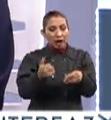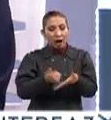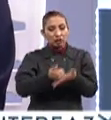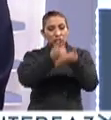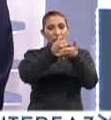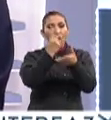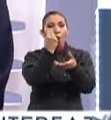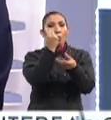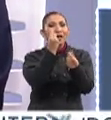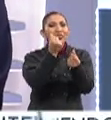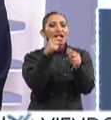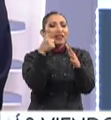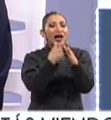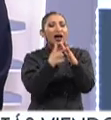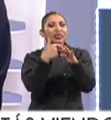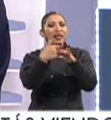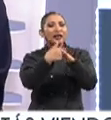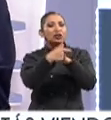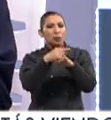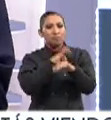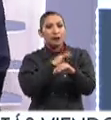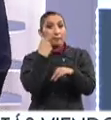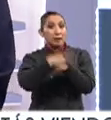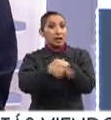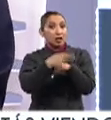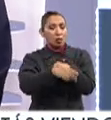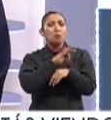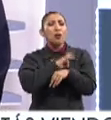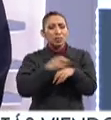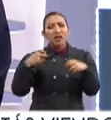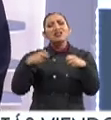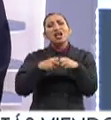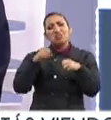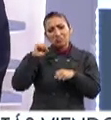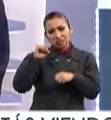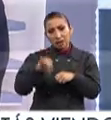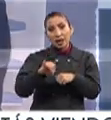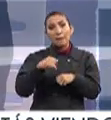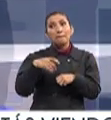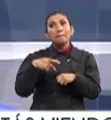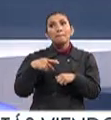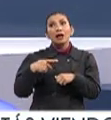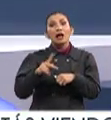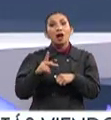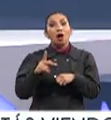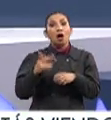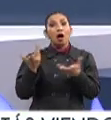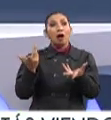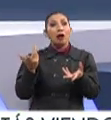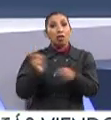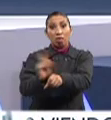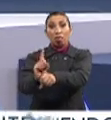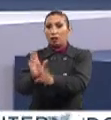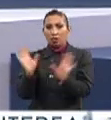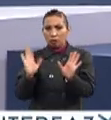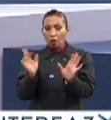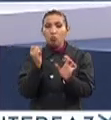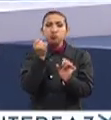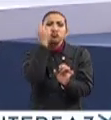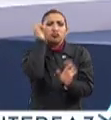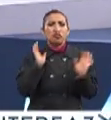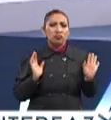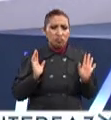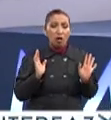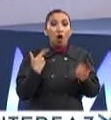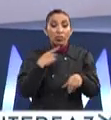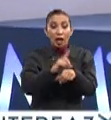generar humedad en, en los pies. Entonces, se puede utilizar tenis, sí, claro, pero, no de manera diaria, claro. O si se utiliza